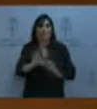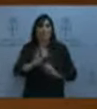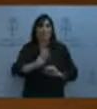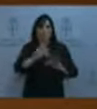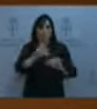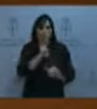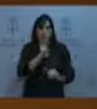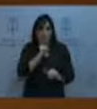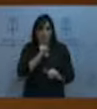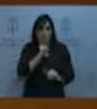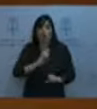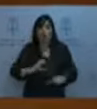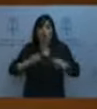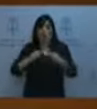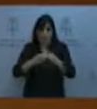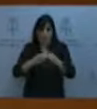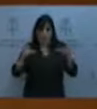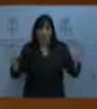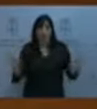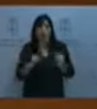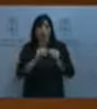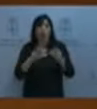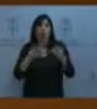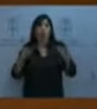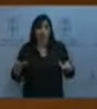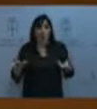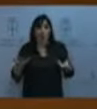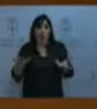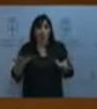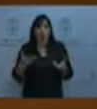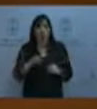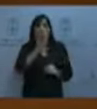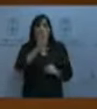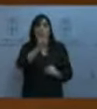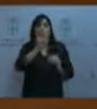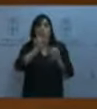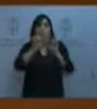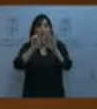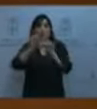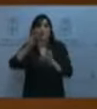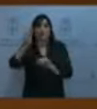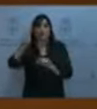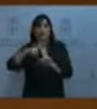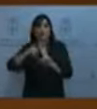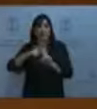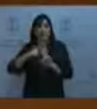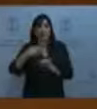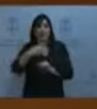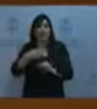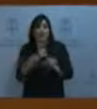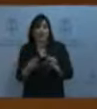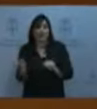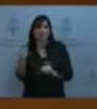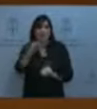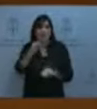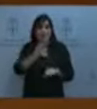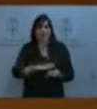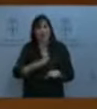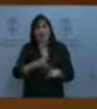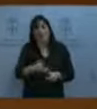que conseguimos el incremento de 463 toneladas de caballa para la flota asturiana de artes menores, condonando de esta forma